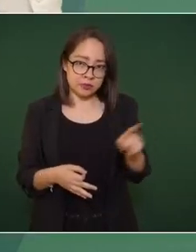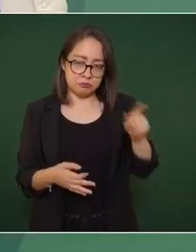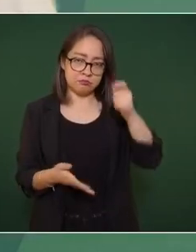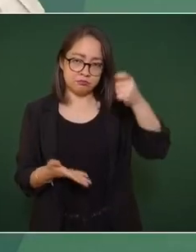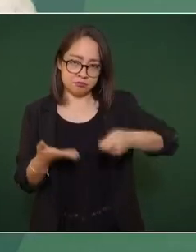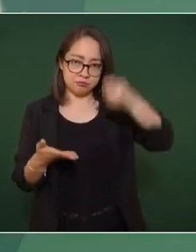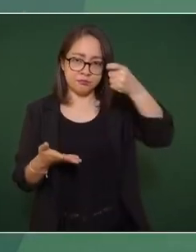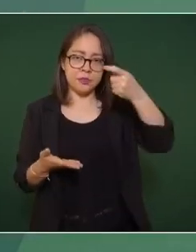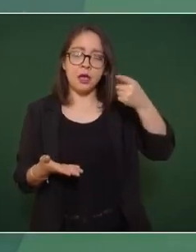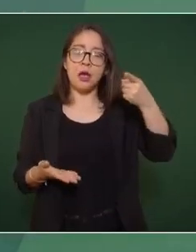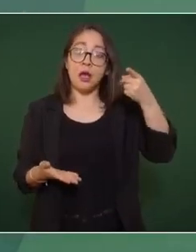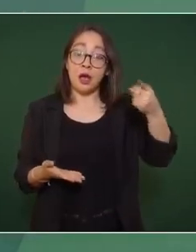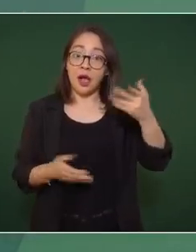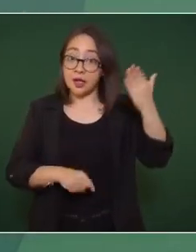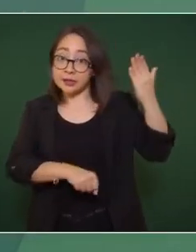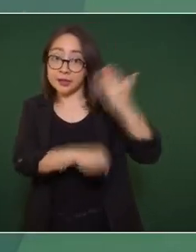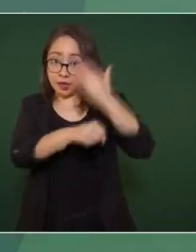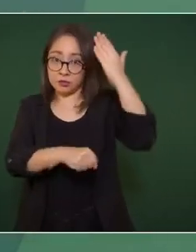lo